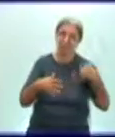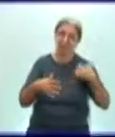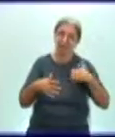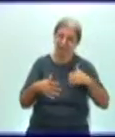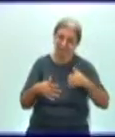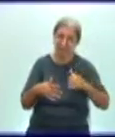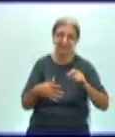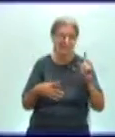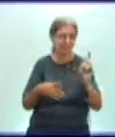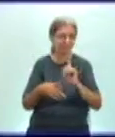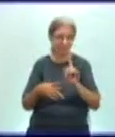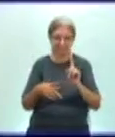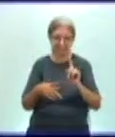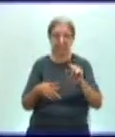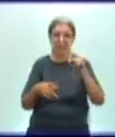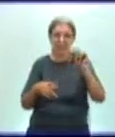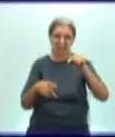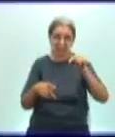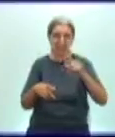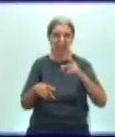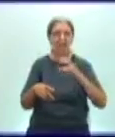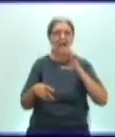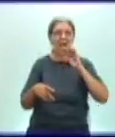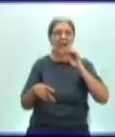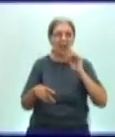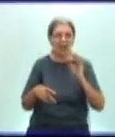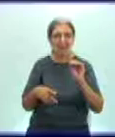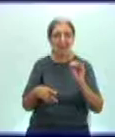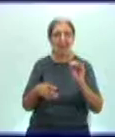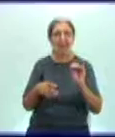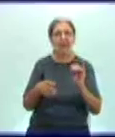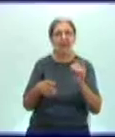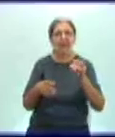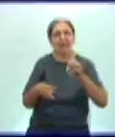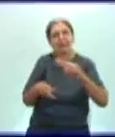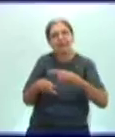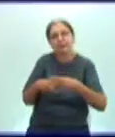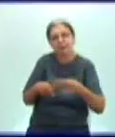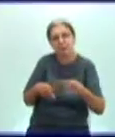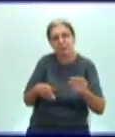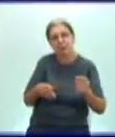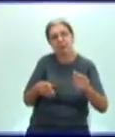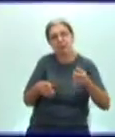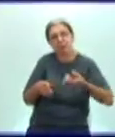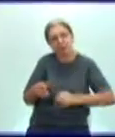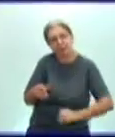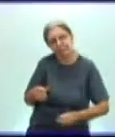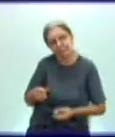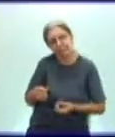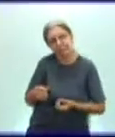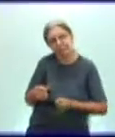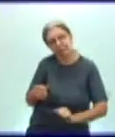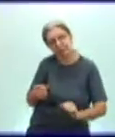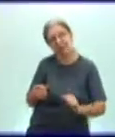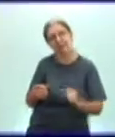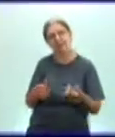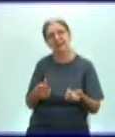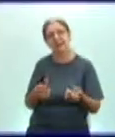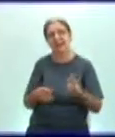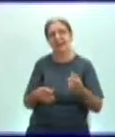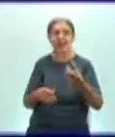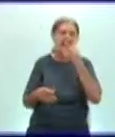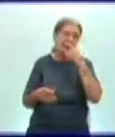de origen histórico, todas tienen un origen colonial, la esclavitud, etcétera, etcétera, nos